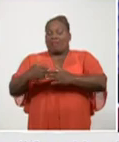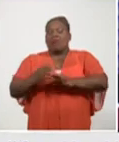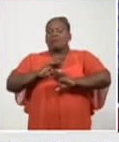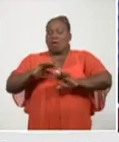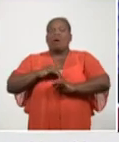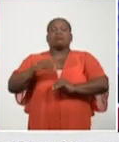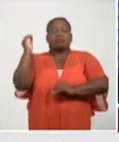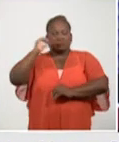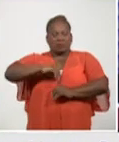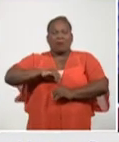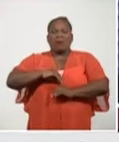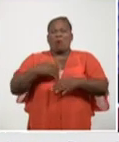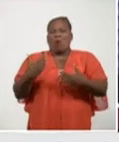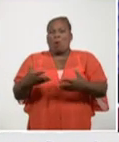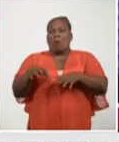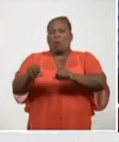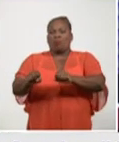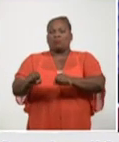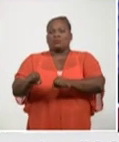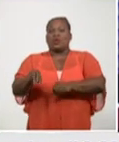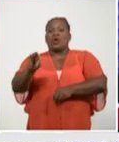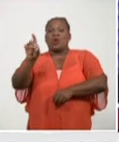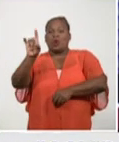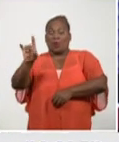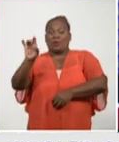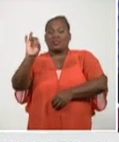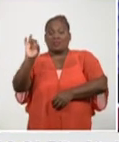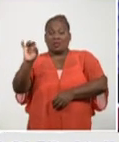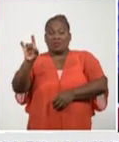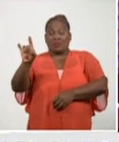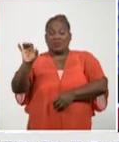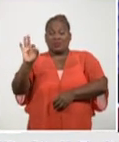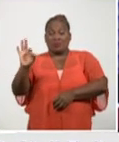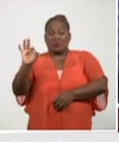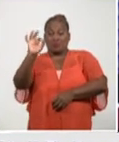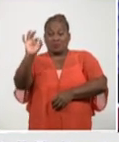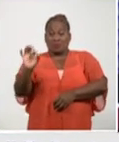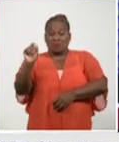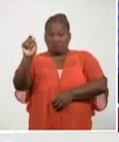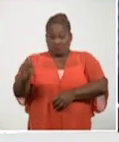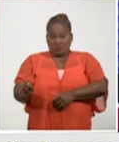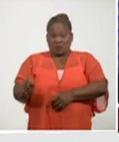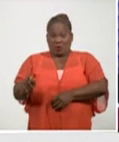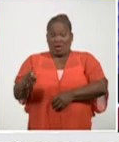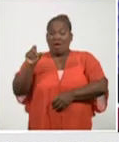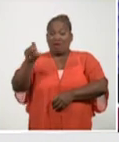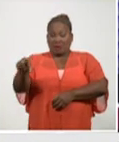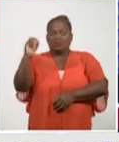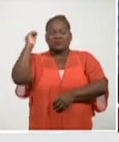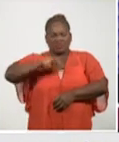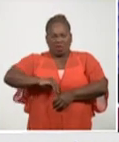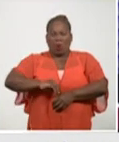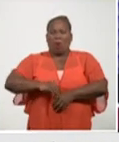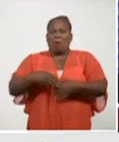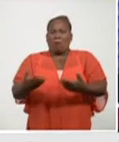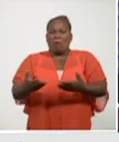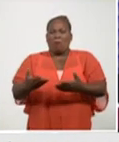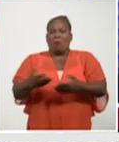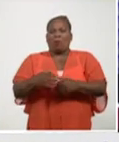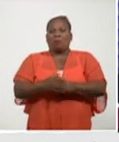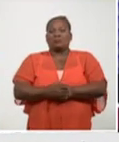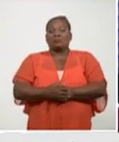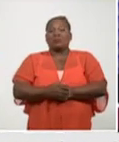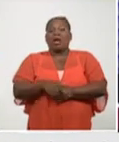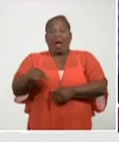el 98% de todos los casos diagnosticados. Que ustedes se darán cuenta de la importancia